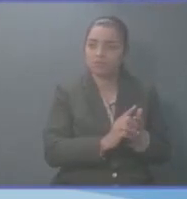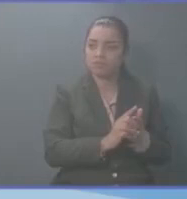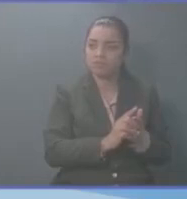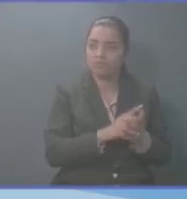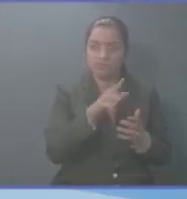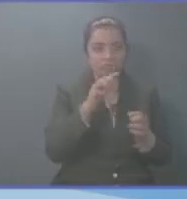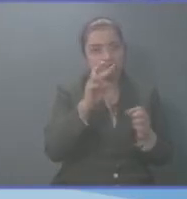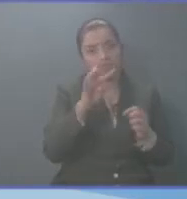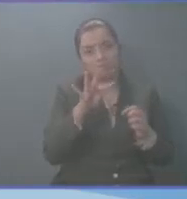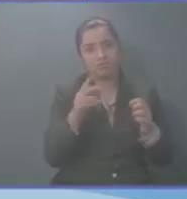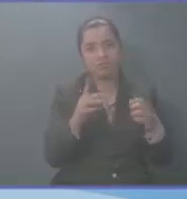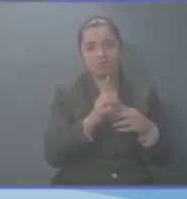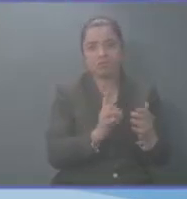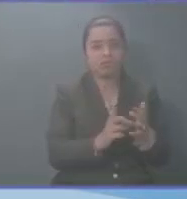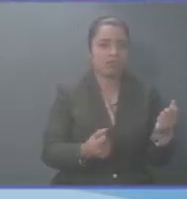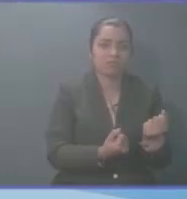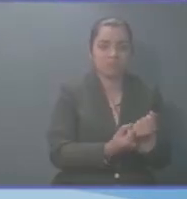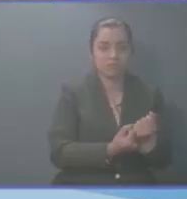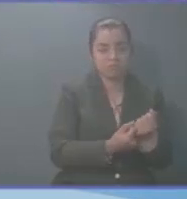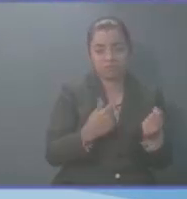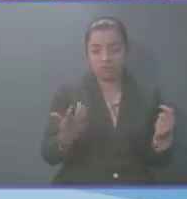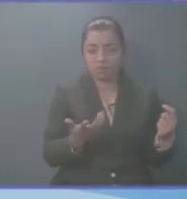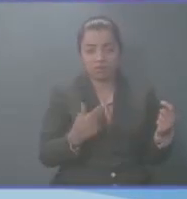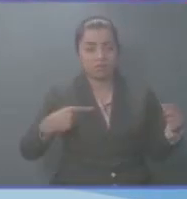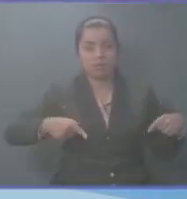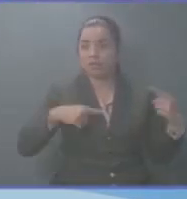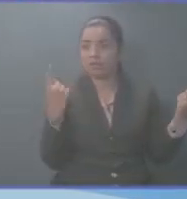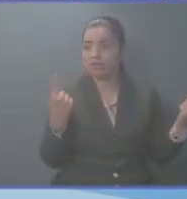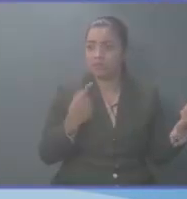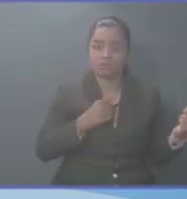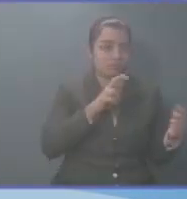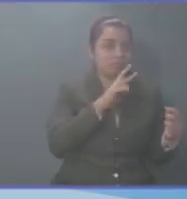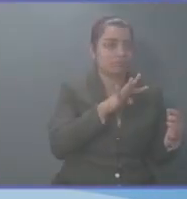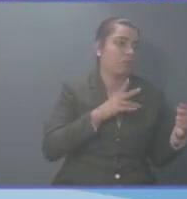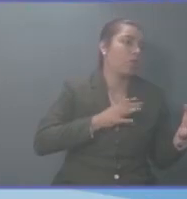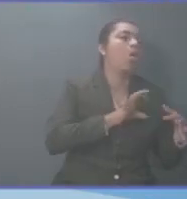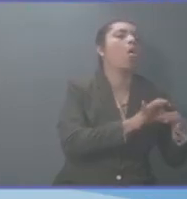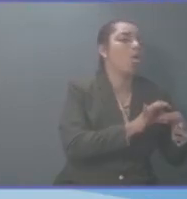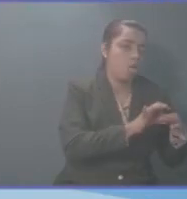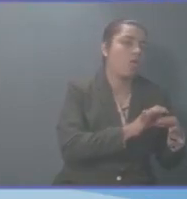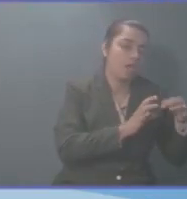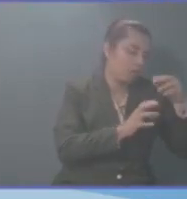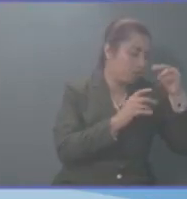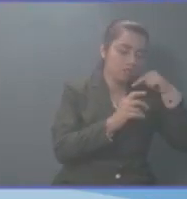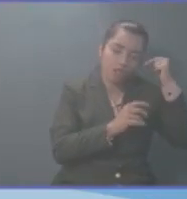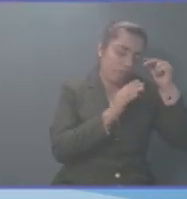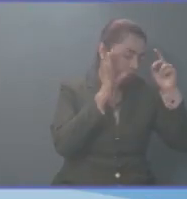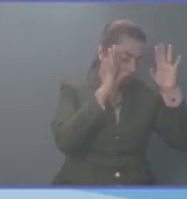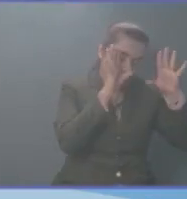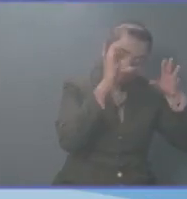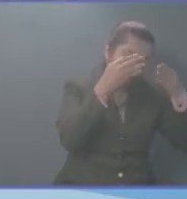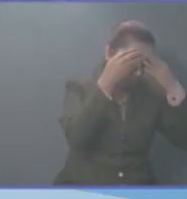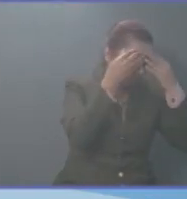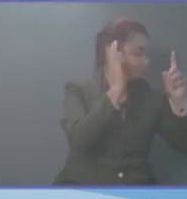están del lado de él. Y no es que nosotros estamos en contra de él, sino que están más plegados a él abiertamente y a ciegas hacen todo lo que él